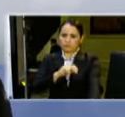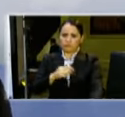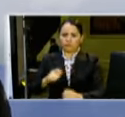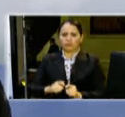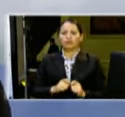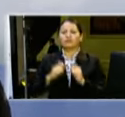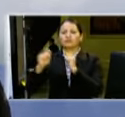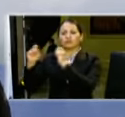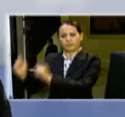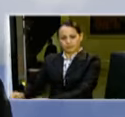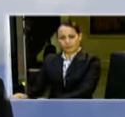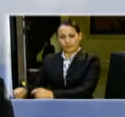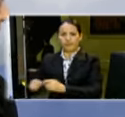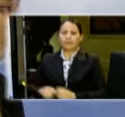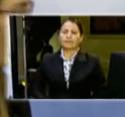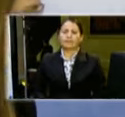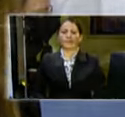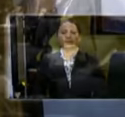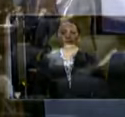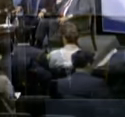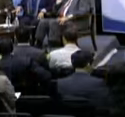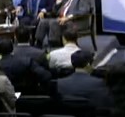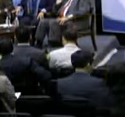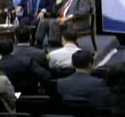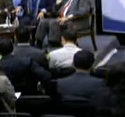ceder el uso de la palabra